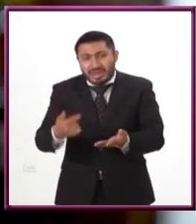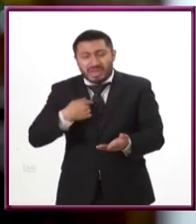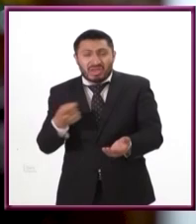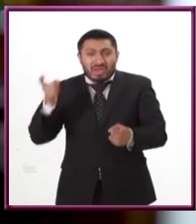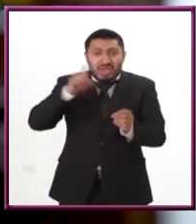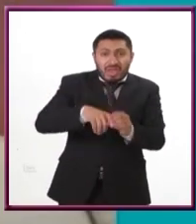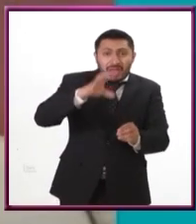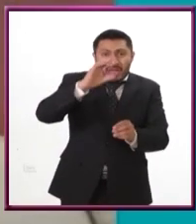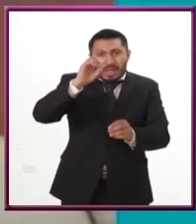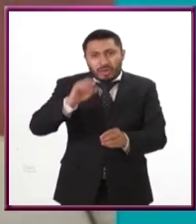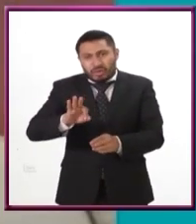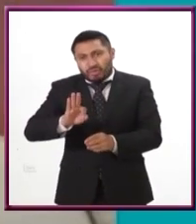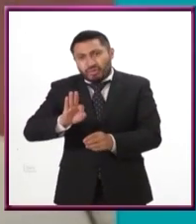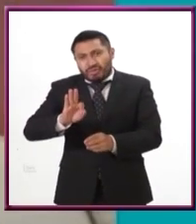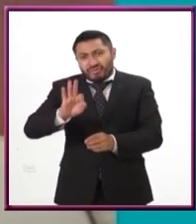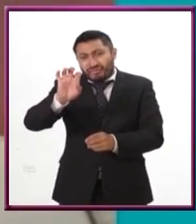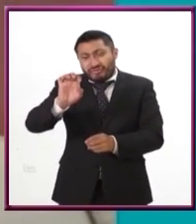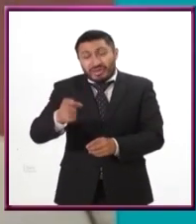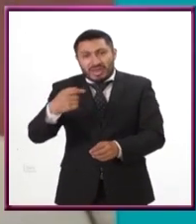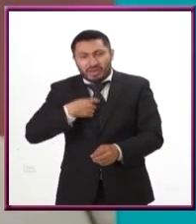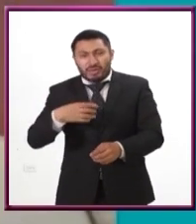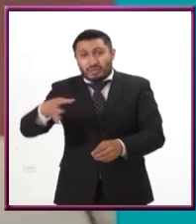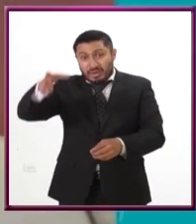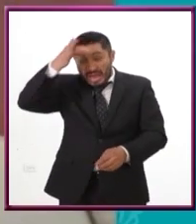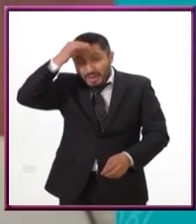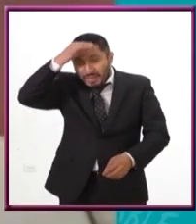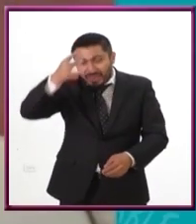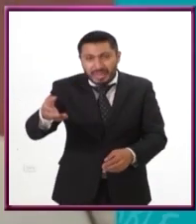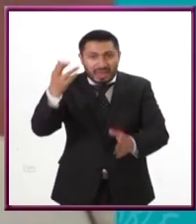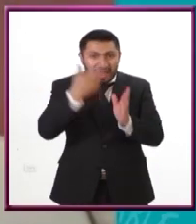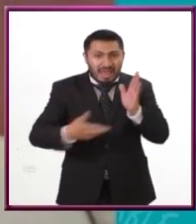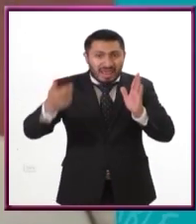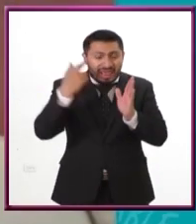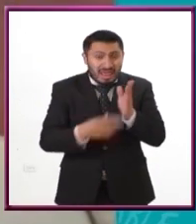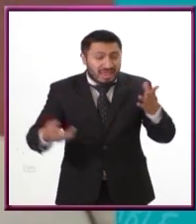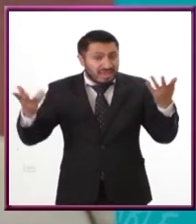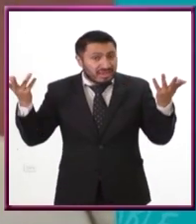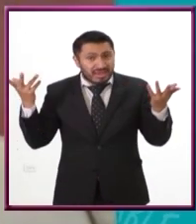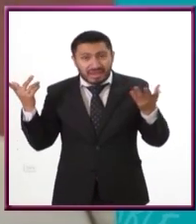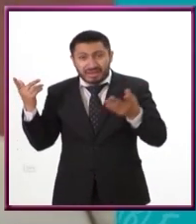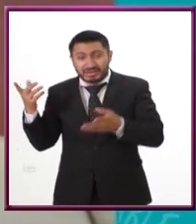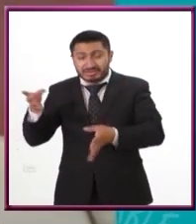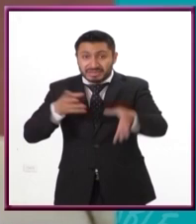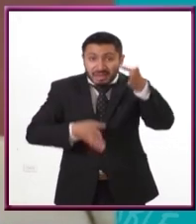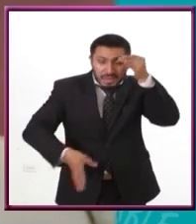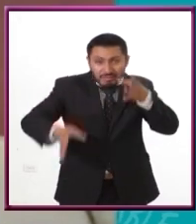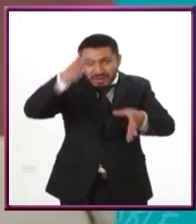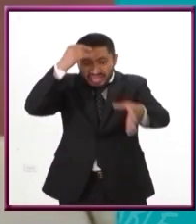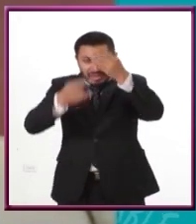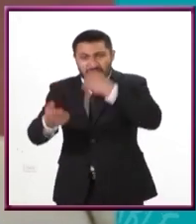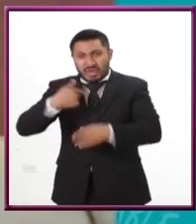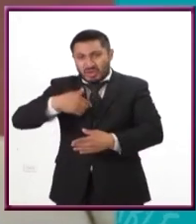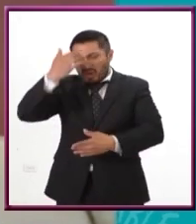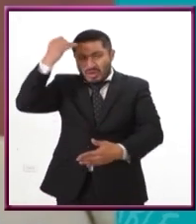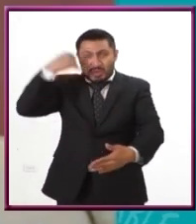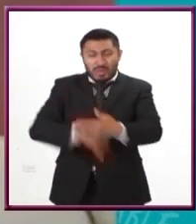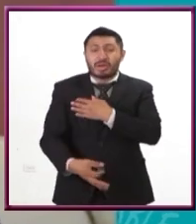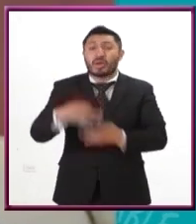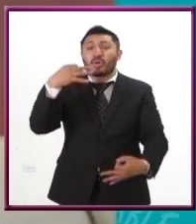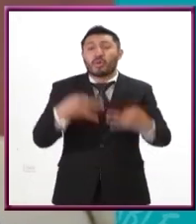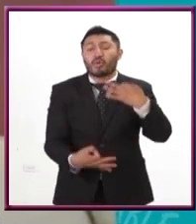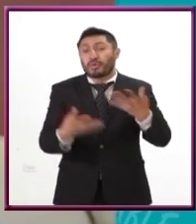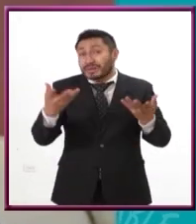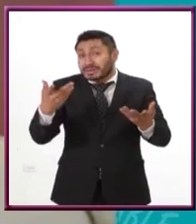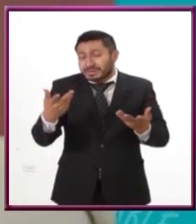que se llama CONFE, donde me capacité laboralmente y estuve en un taller de autogestores. Fue ahí donde supe más a fondo que era